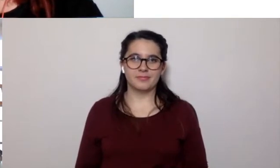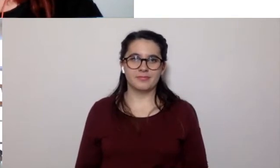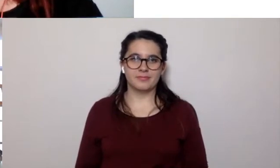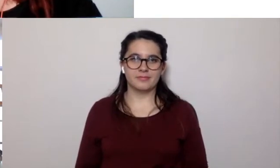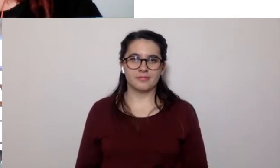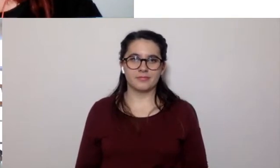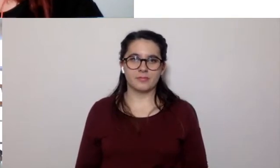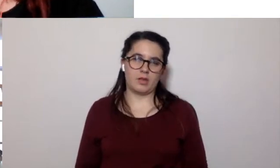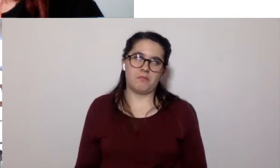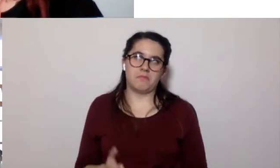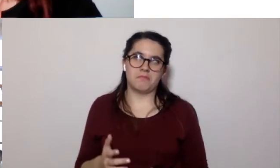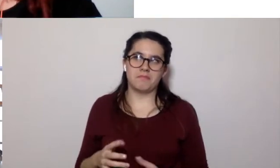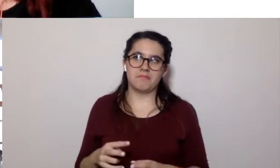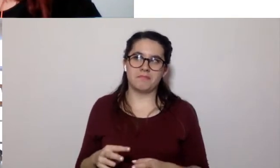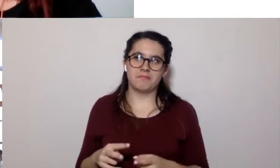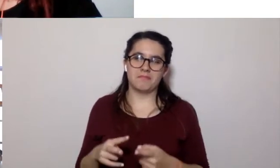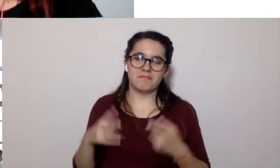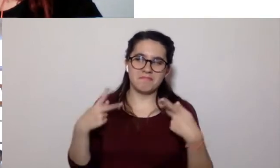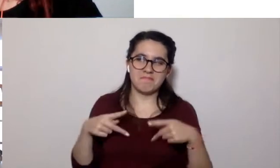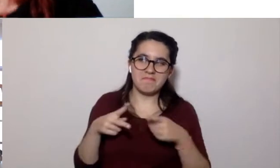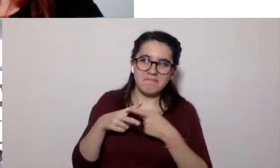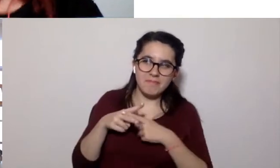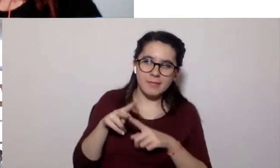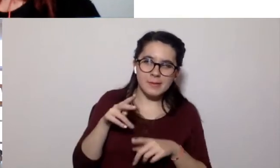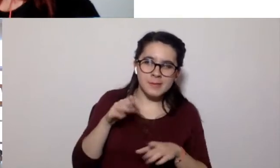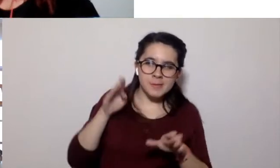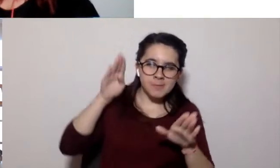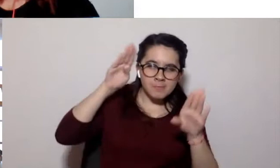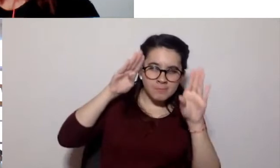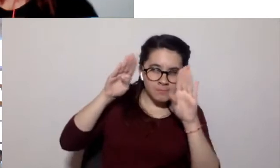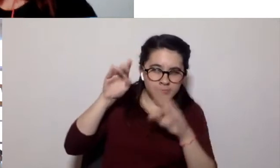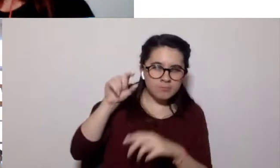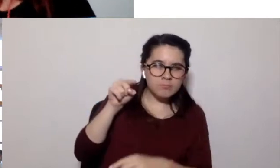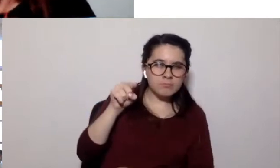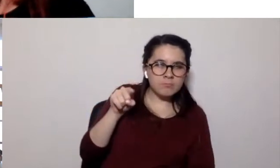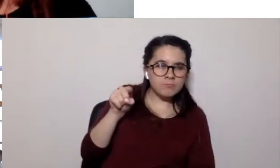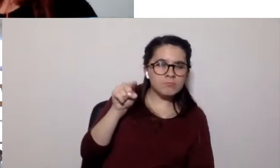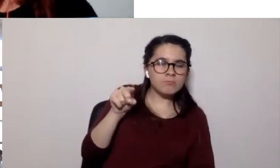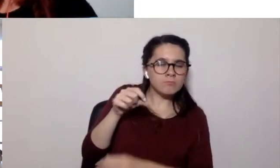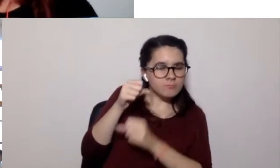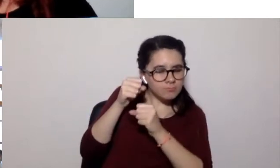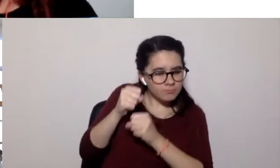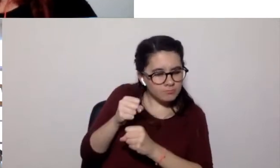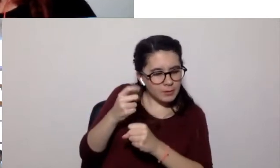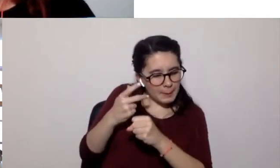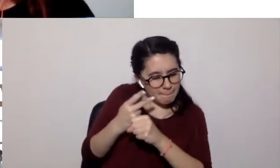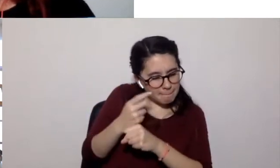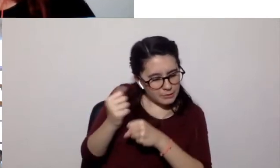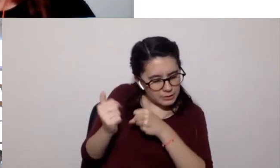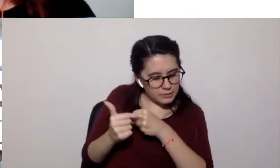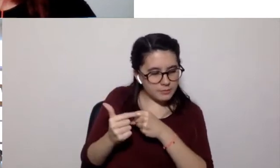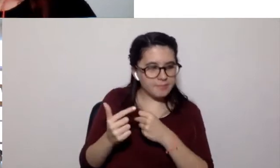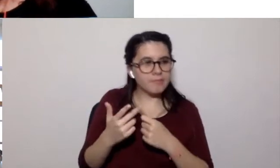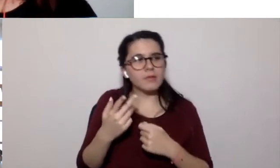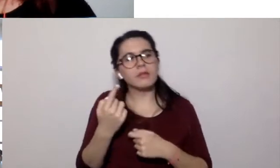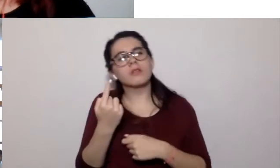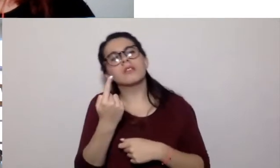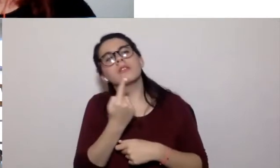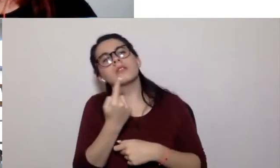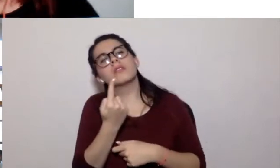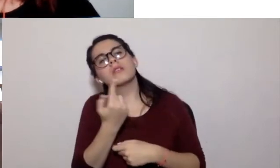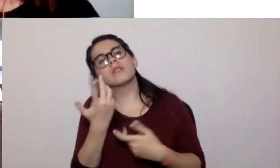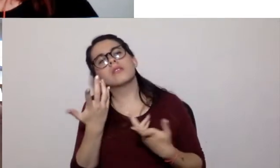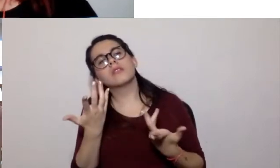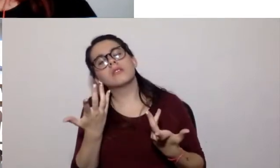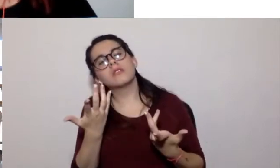el pensamiento. Algo trae. Yo sé que algo trae, ¿no? ¿Y qué tienes? Nada. Ah, entonces ya entra